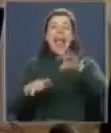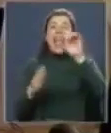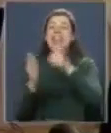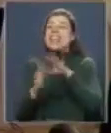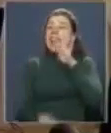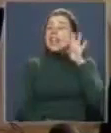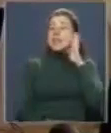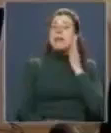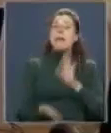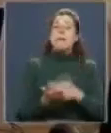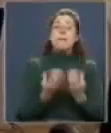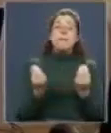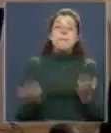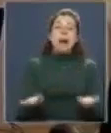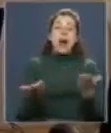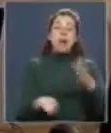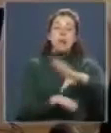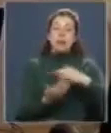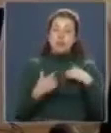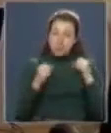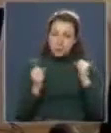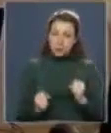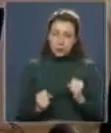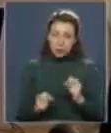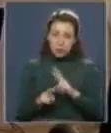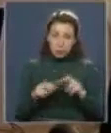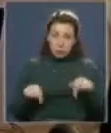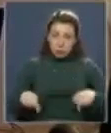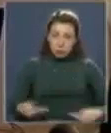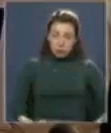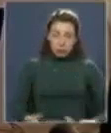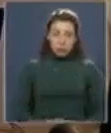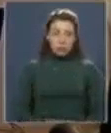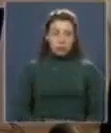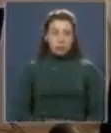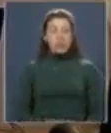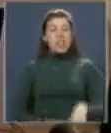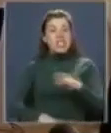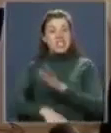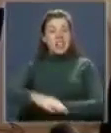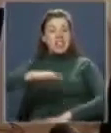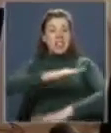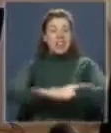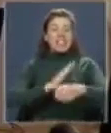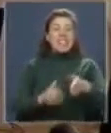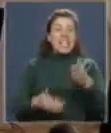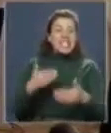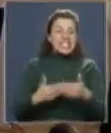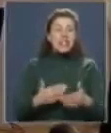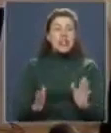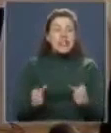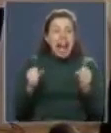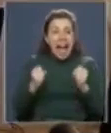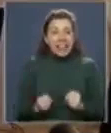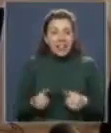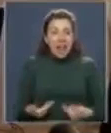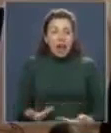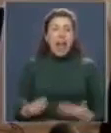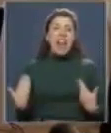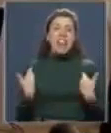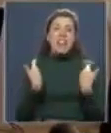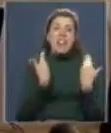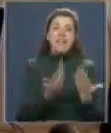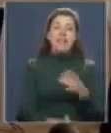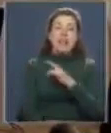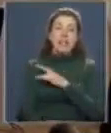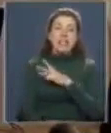del bienestar del país? Yo me atrevo a hacerlo hoy. Honorables de izquierda, derecha o de centro, atrevámonos hoy a devolver a